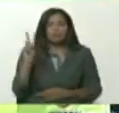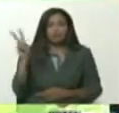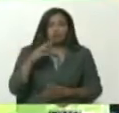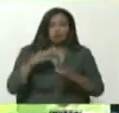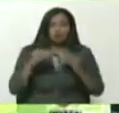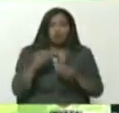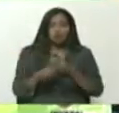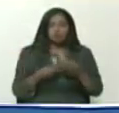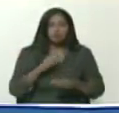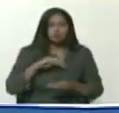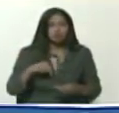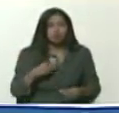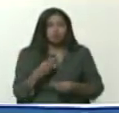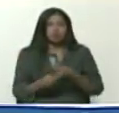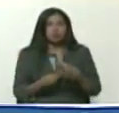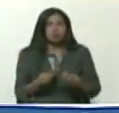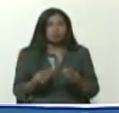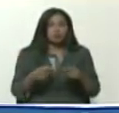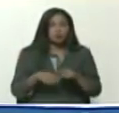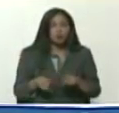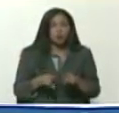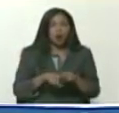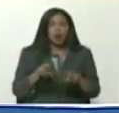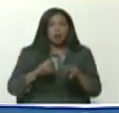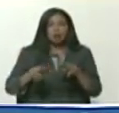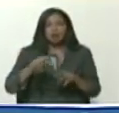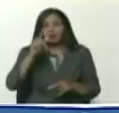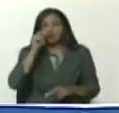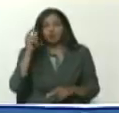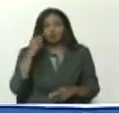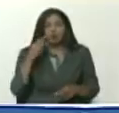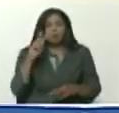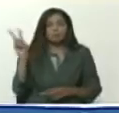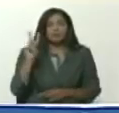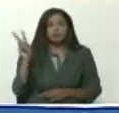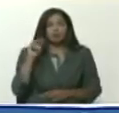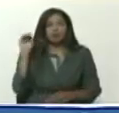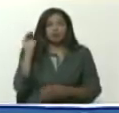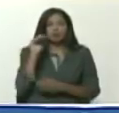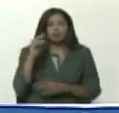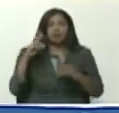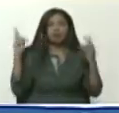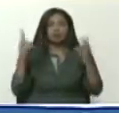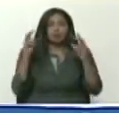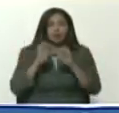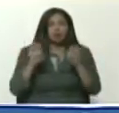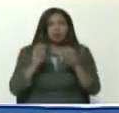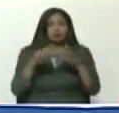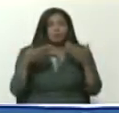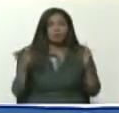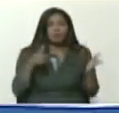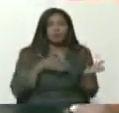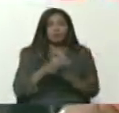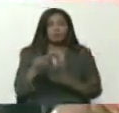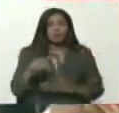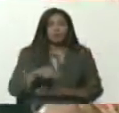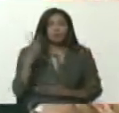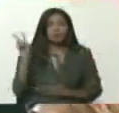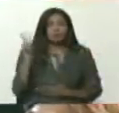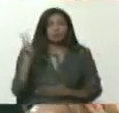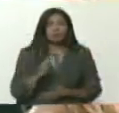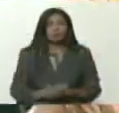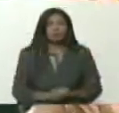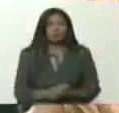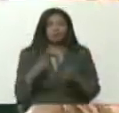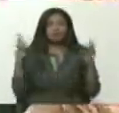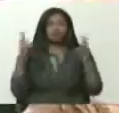que hacemos, lo hacemos por los niños, por las niñas de Venezuela, por el futuro. ¡Que viva la educación pública y gratuita de Venezuela!